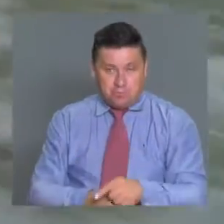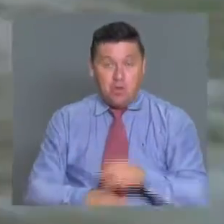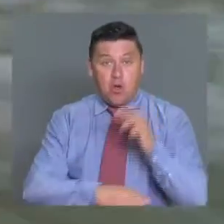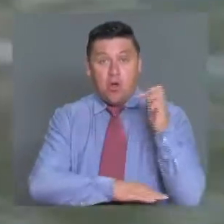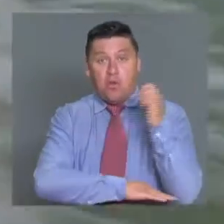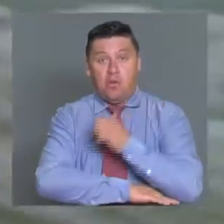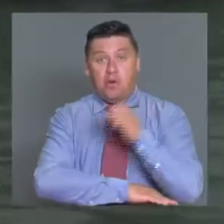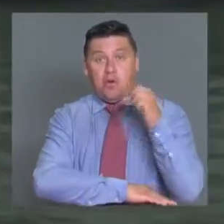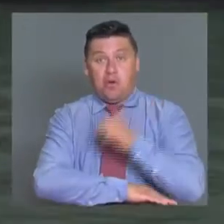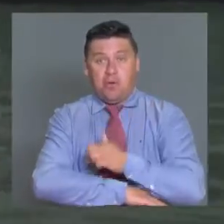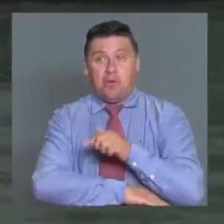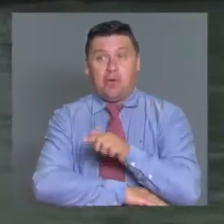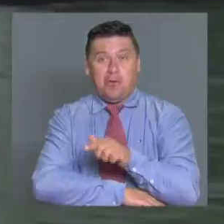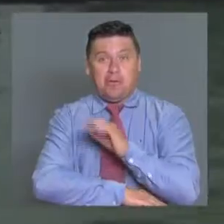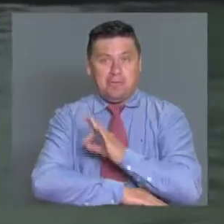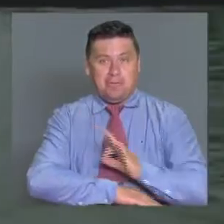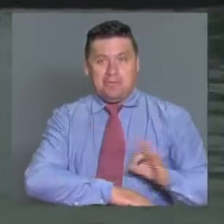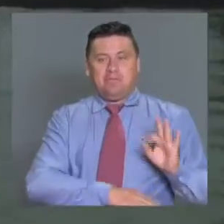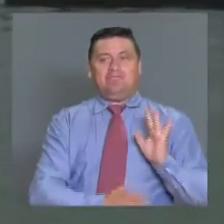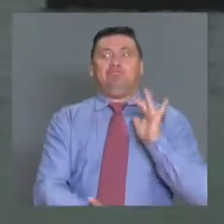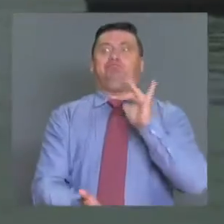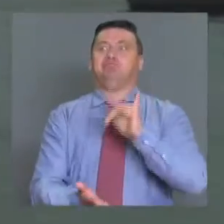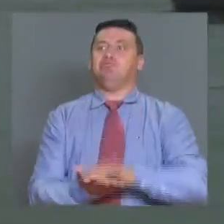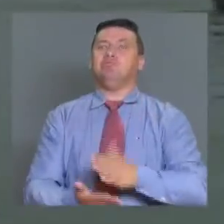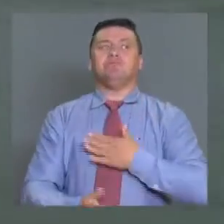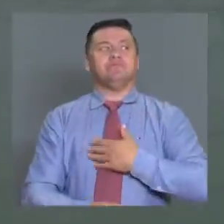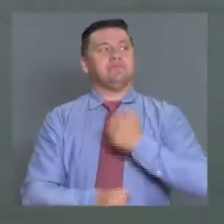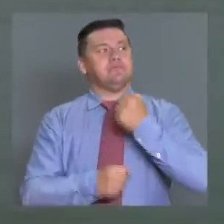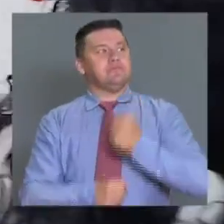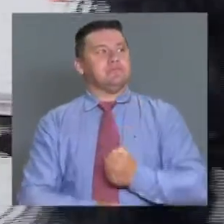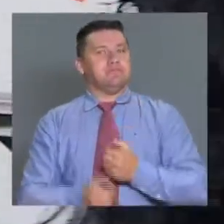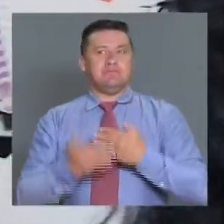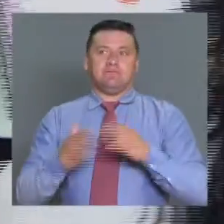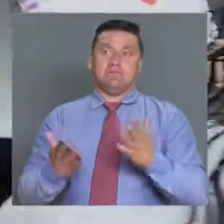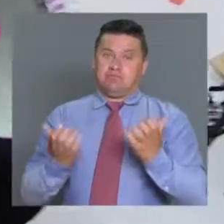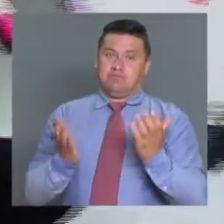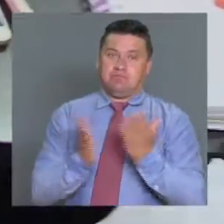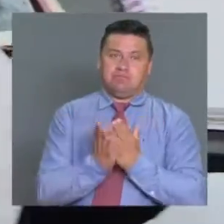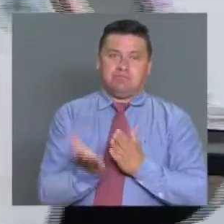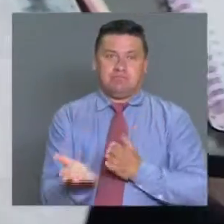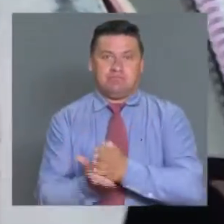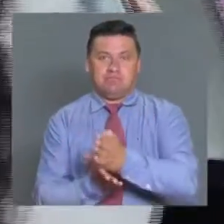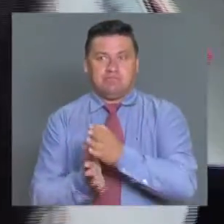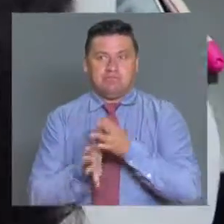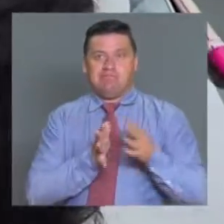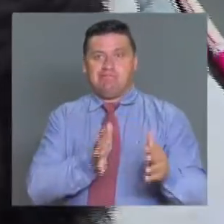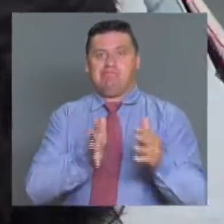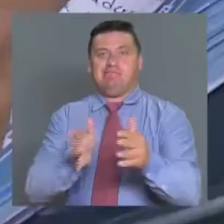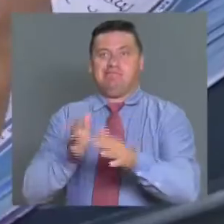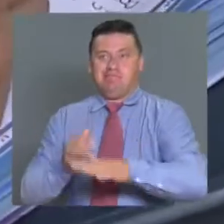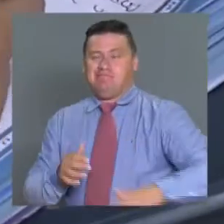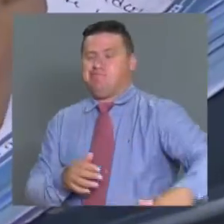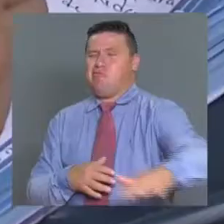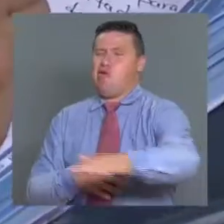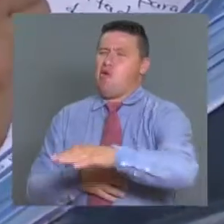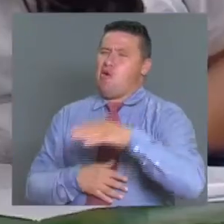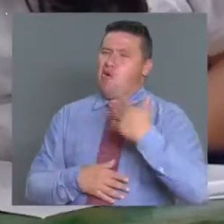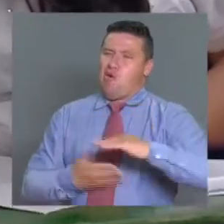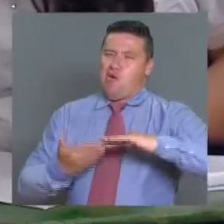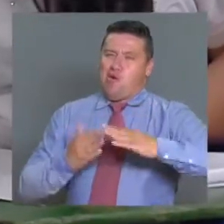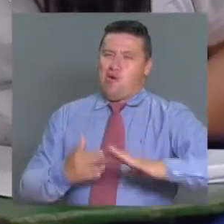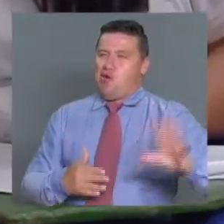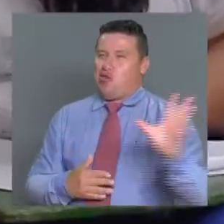la estable hace patria llevando su oferta académica y de capacitaciones a todos sus